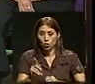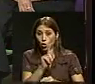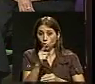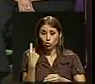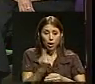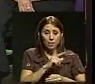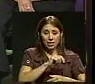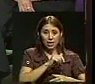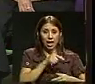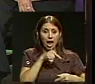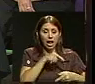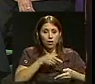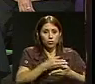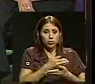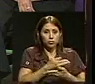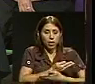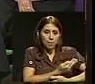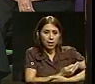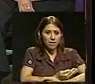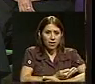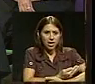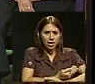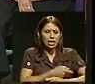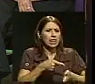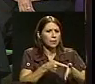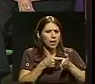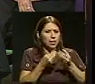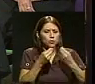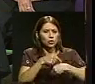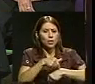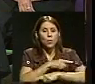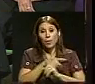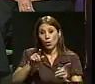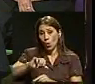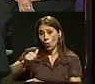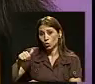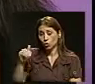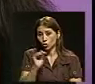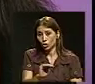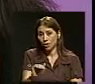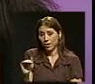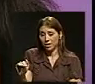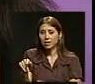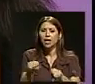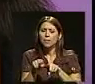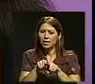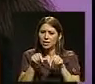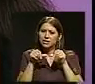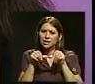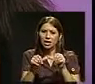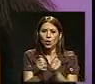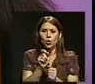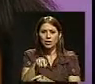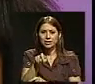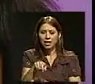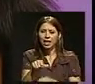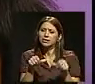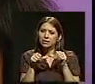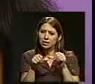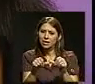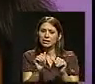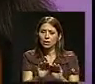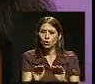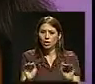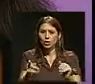bebé, que ya de por sí es demandante, pero los otros niños también siguen teniendo necesidades porque siguen siendo niños y siguen